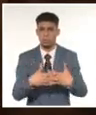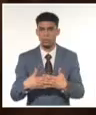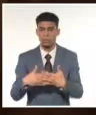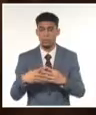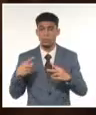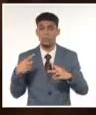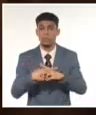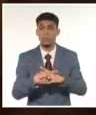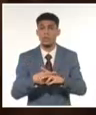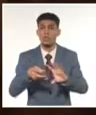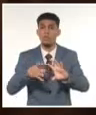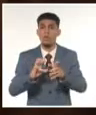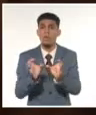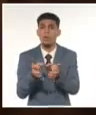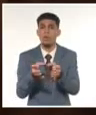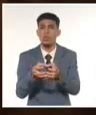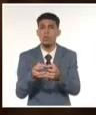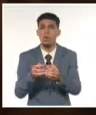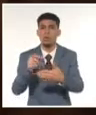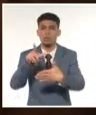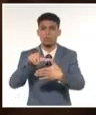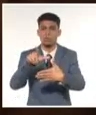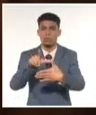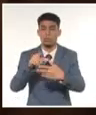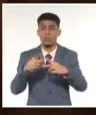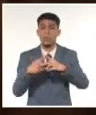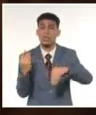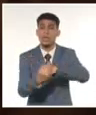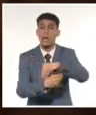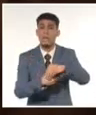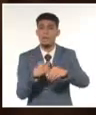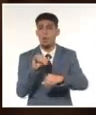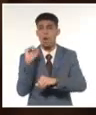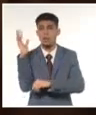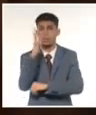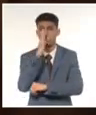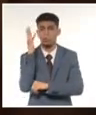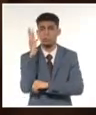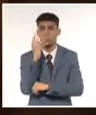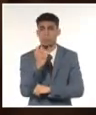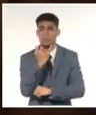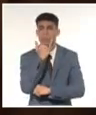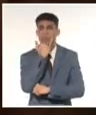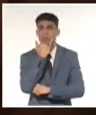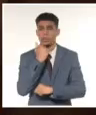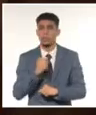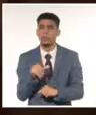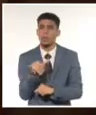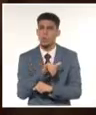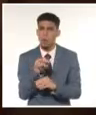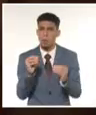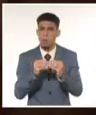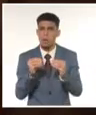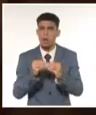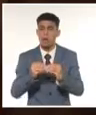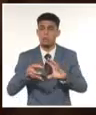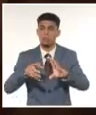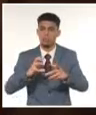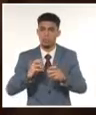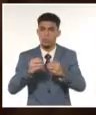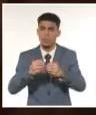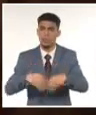de la ultraderecha en América Latina, el cambio climático y sus consecuencias, configuran la complejidad del